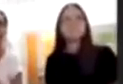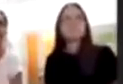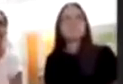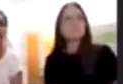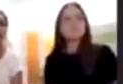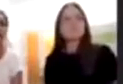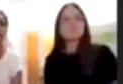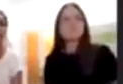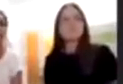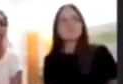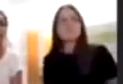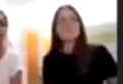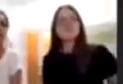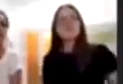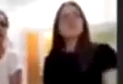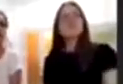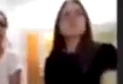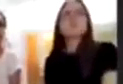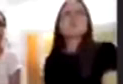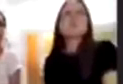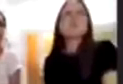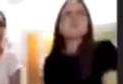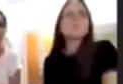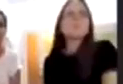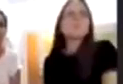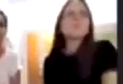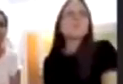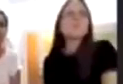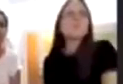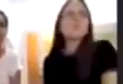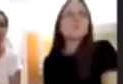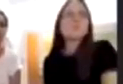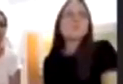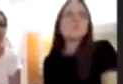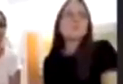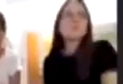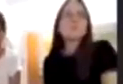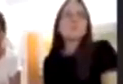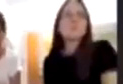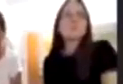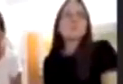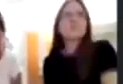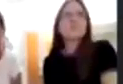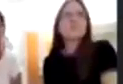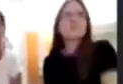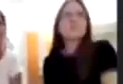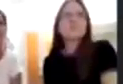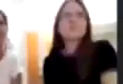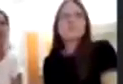recorrer, y que eso favorezca la colonización del